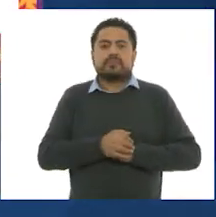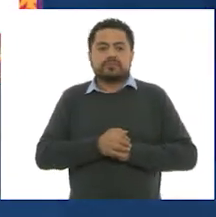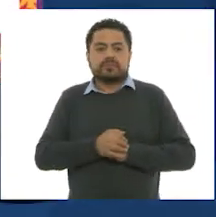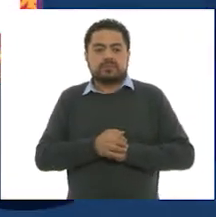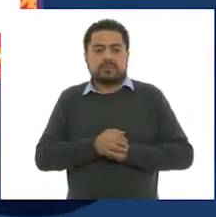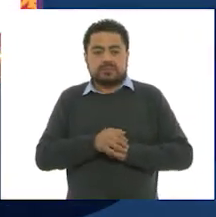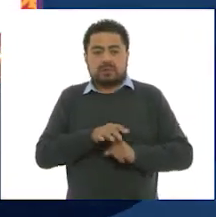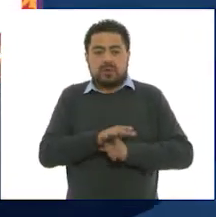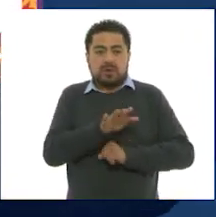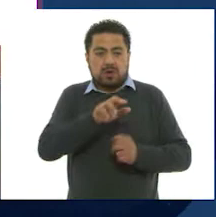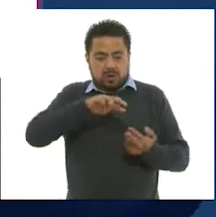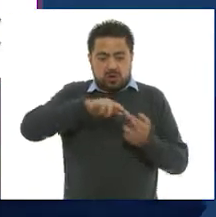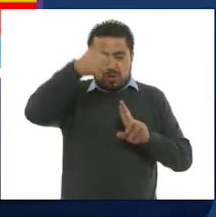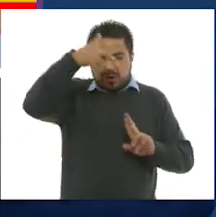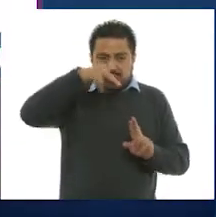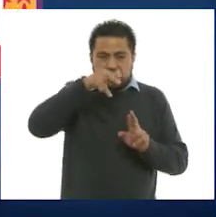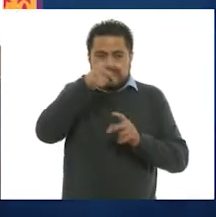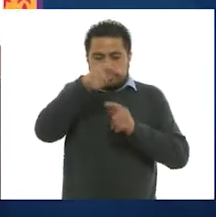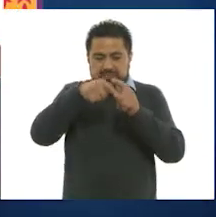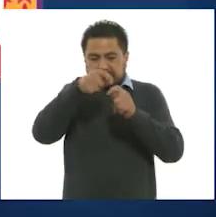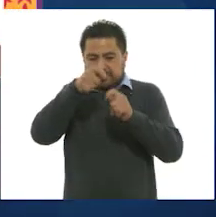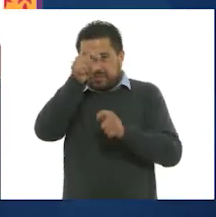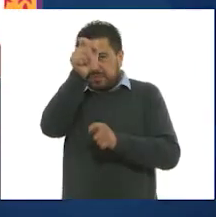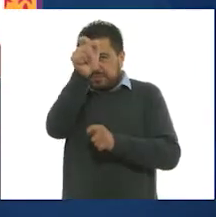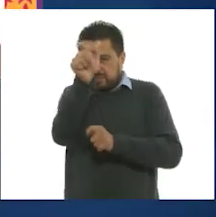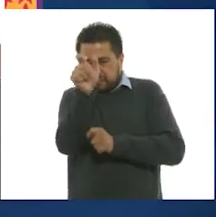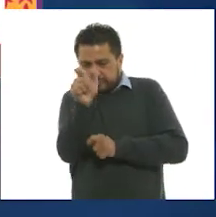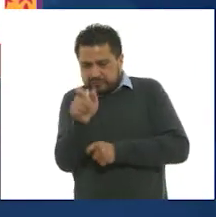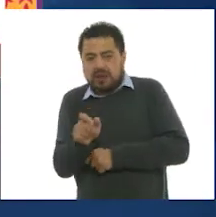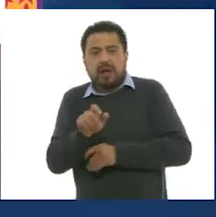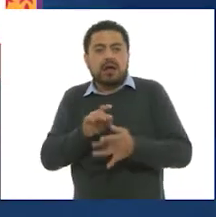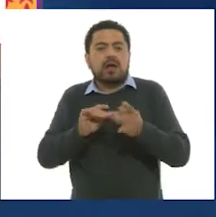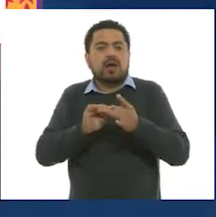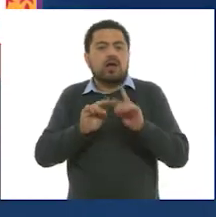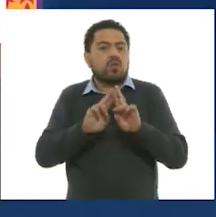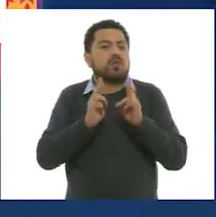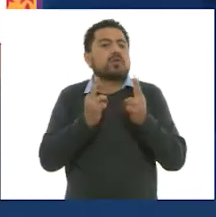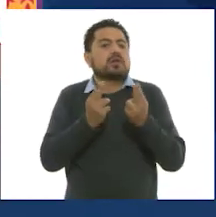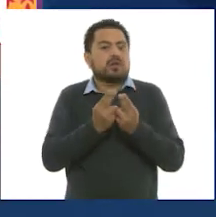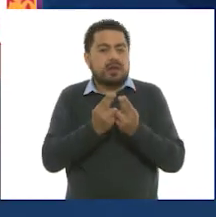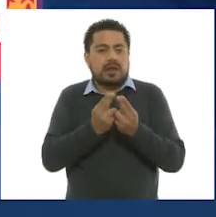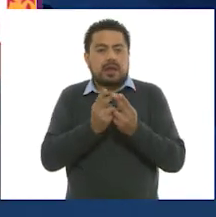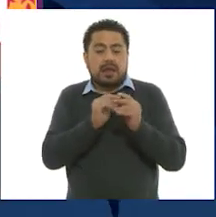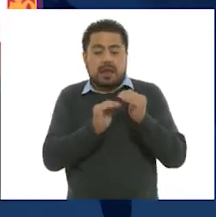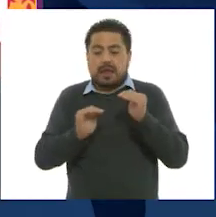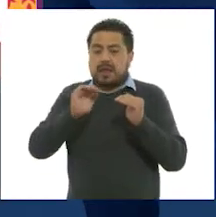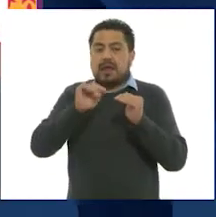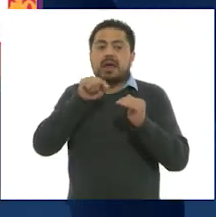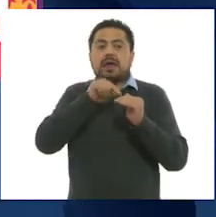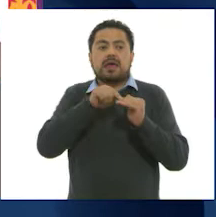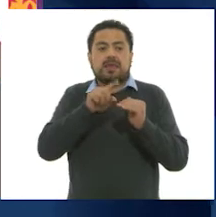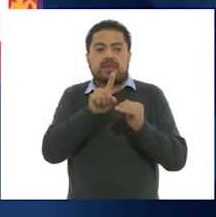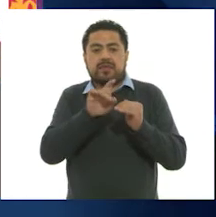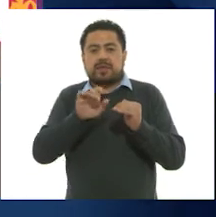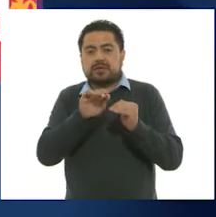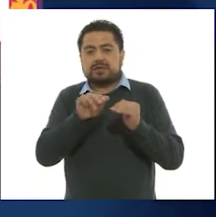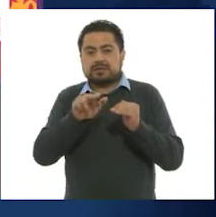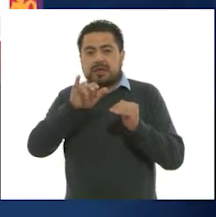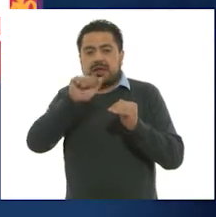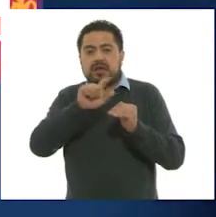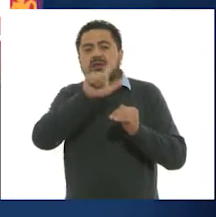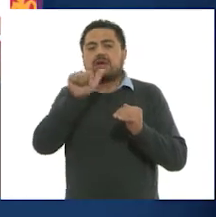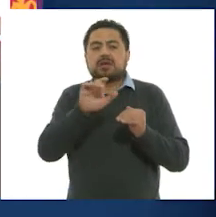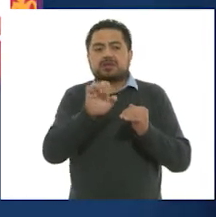los quipús, los nudos hechos en la parte inferior de la cuerda indicaban las unidades. Arriba de ellas iban las decenas, luego